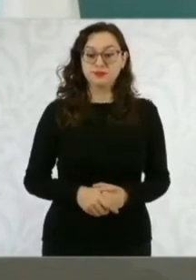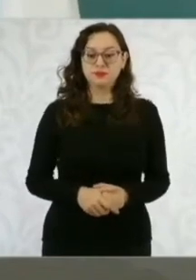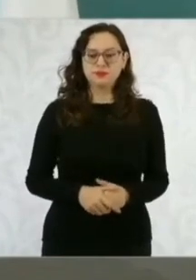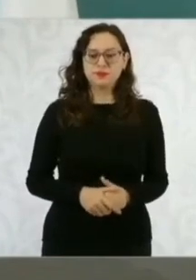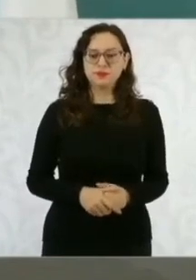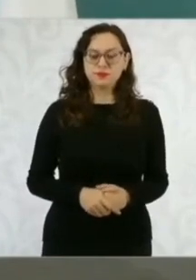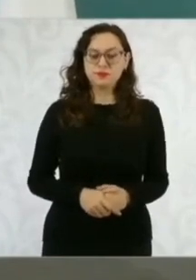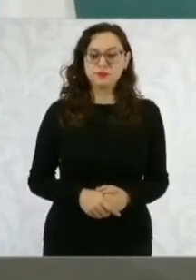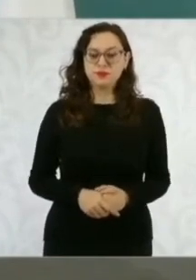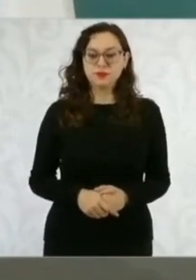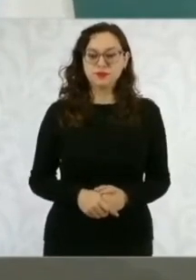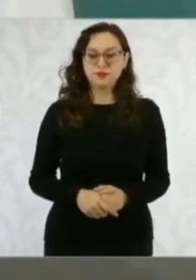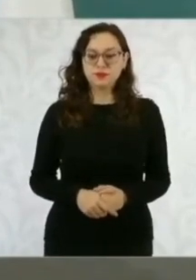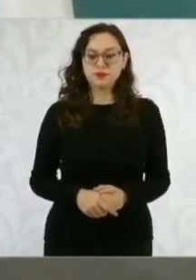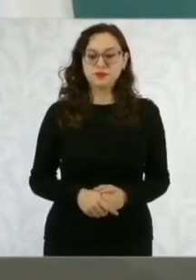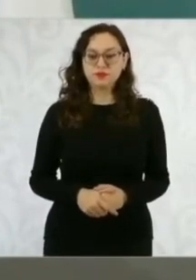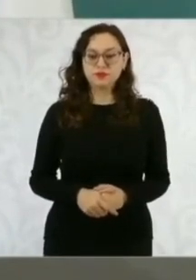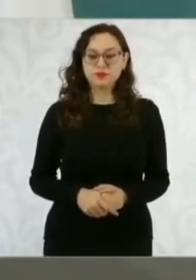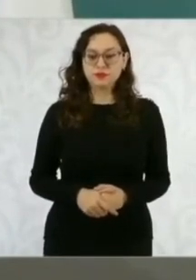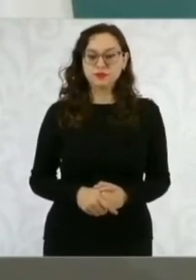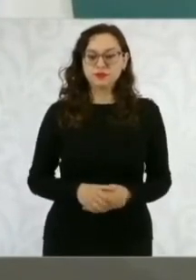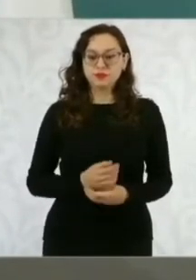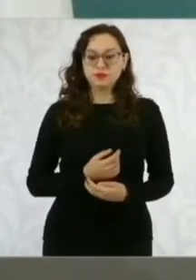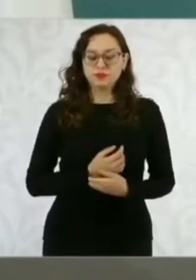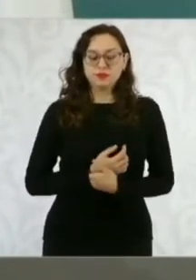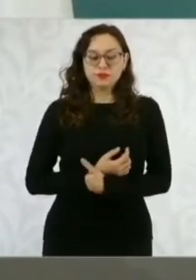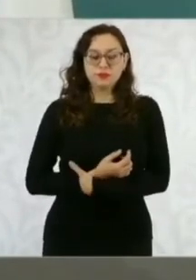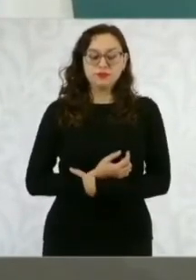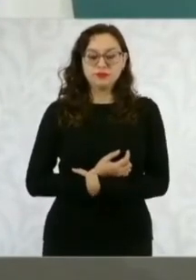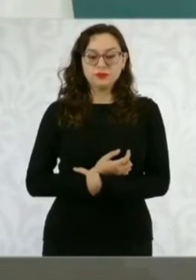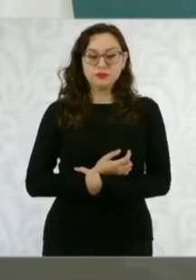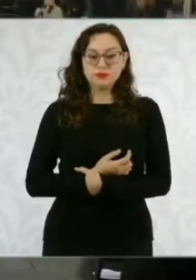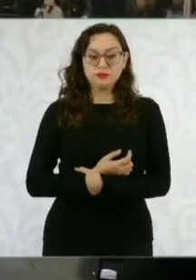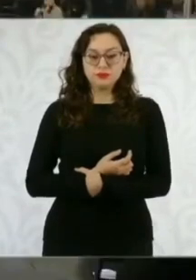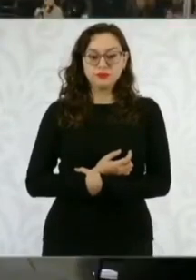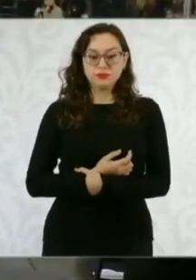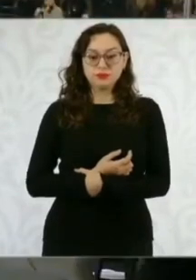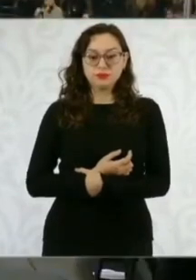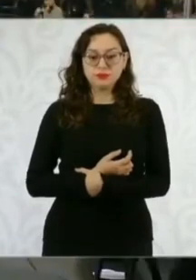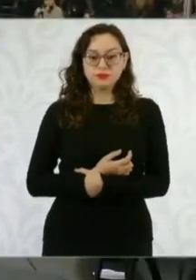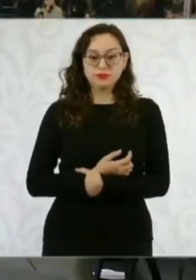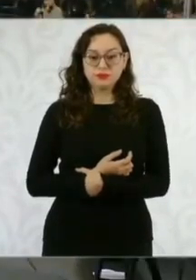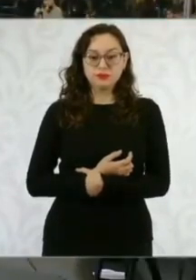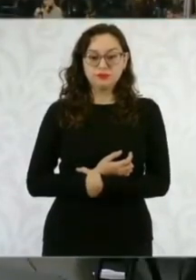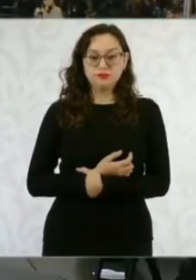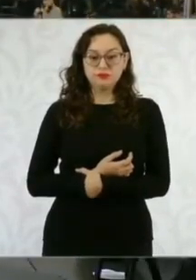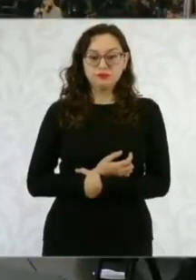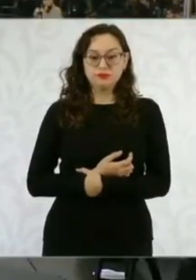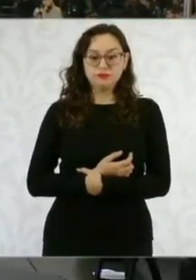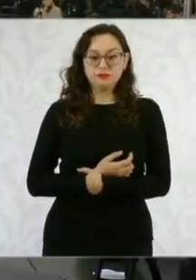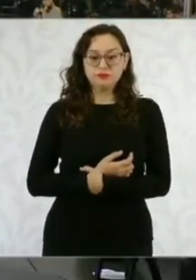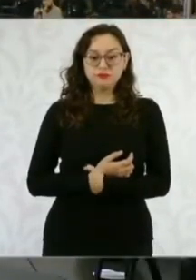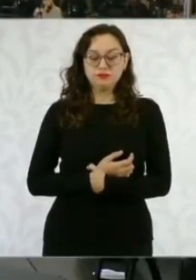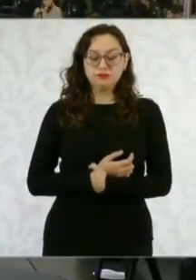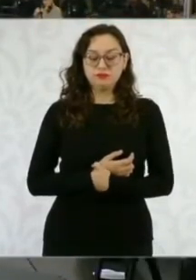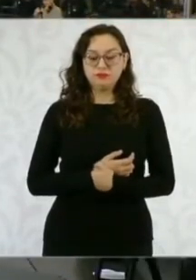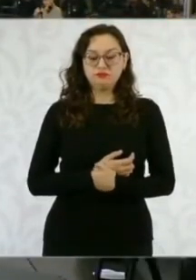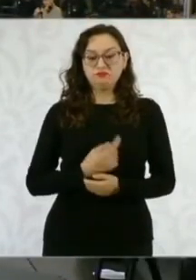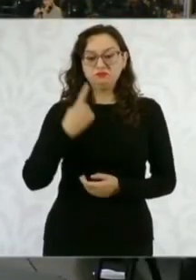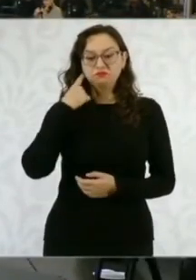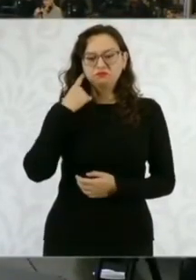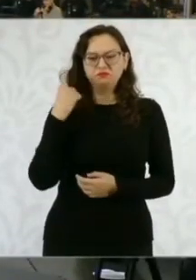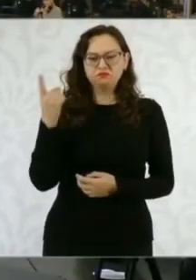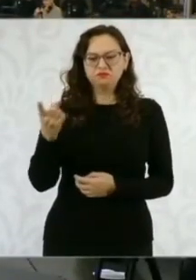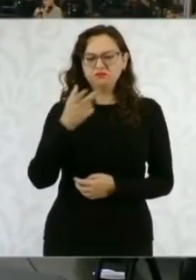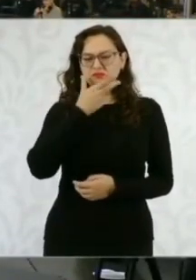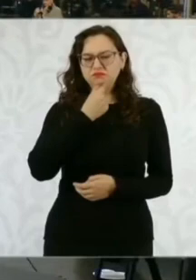De 2000 fue el director de Infonavit, después fue Alejandro Murat y después David Penchina, que fue el